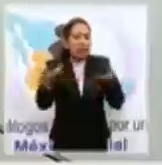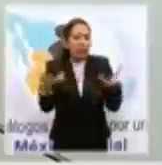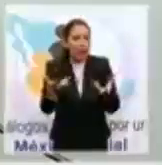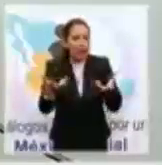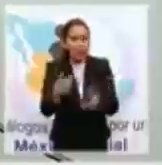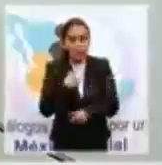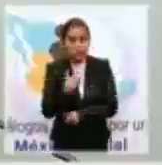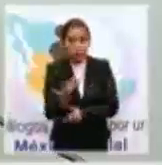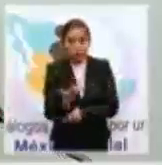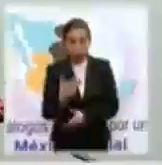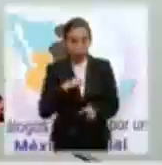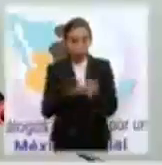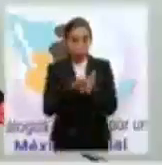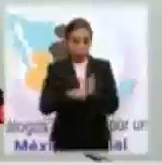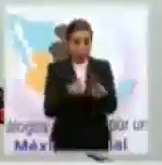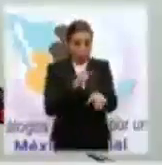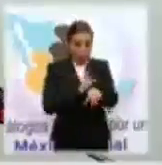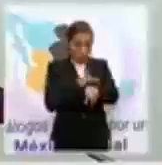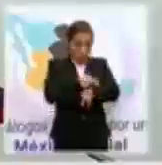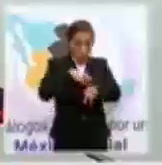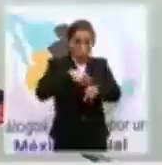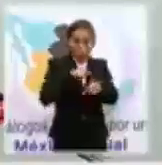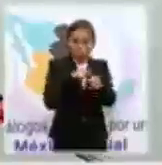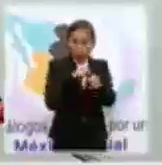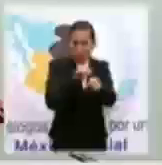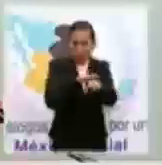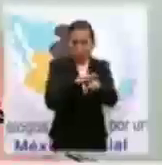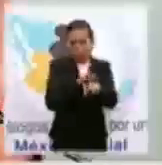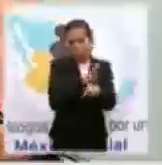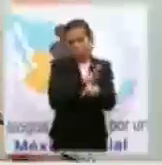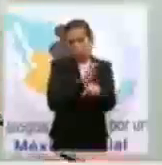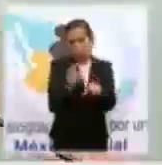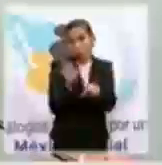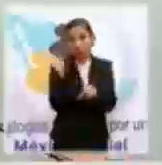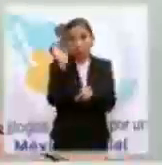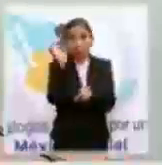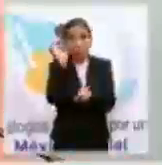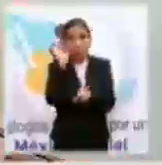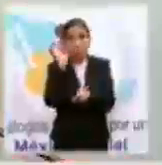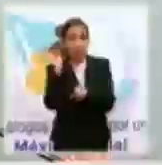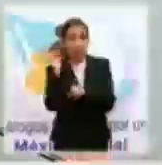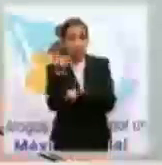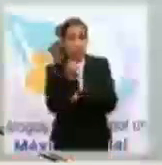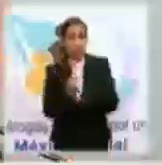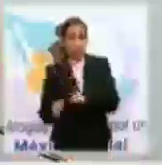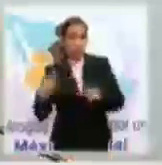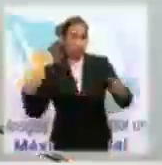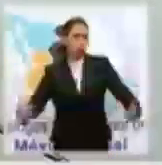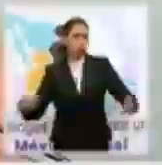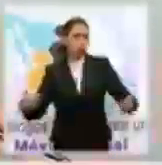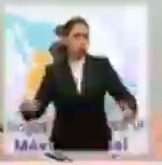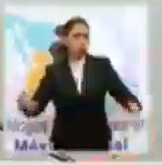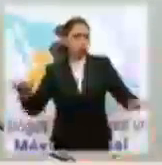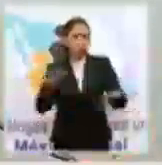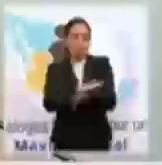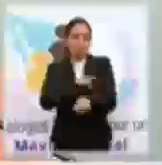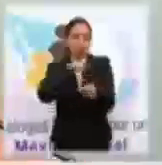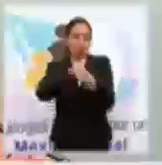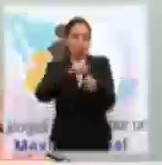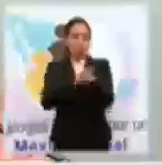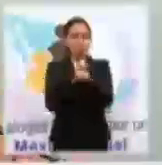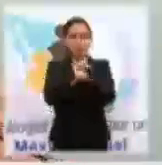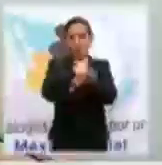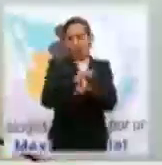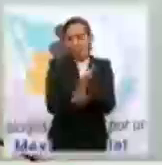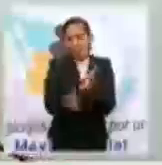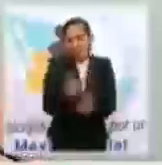Por ejemplo, el color de mi piel. Bueno, sí, supongo que si puedo llegar a ser un artista así multimillonario y cambiarme el color de la piel, pues